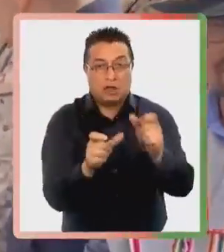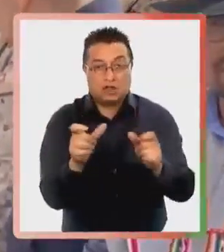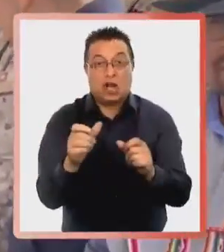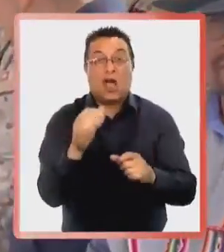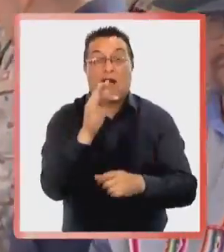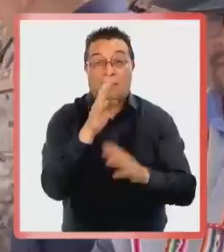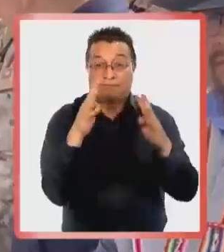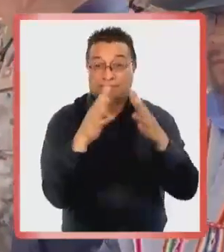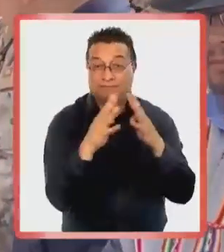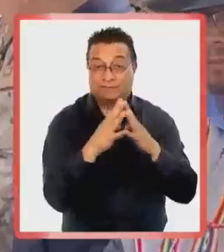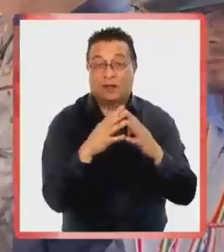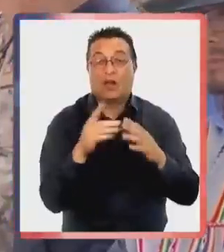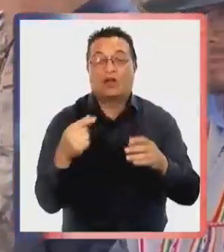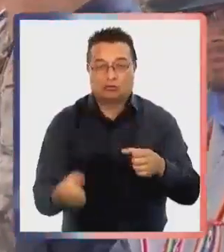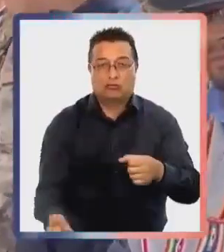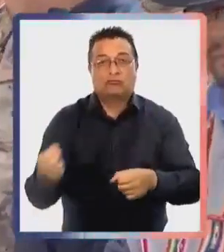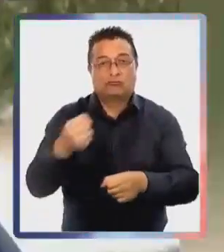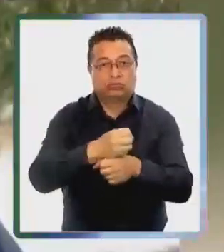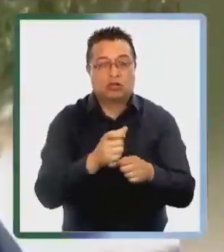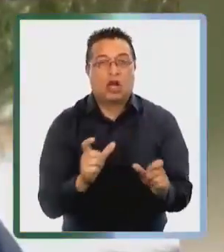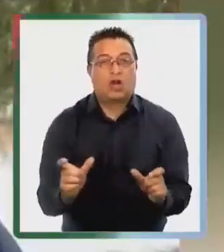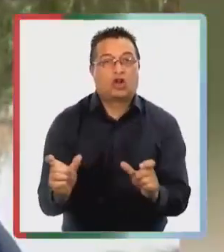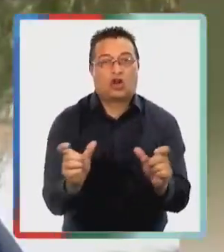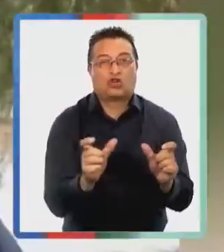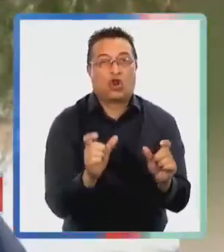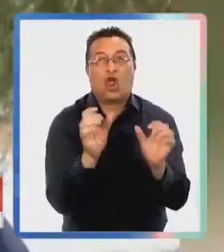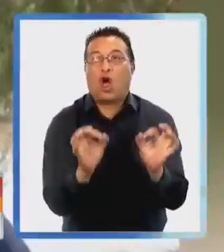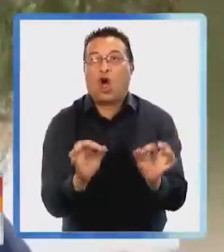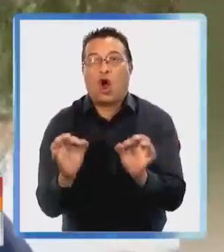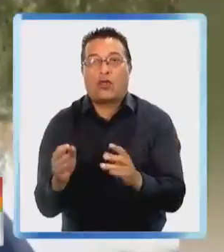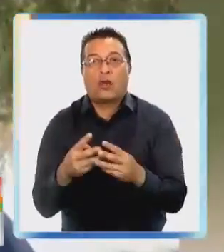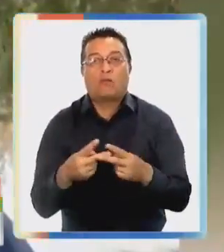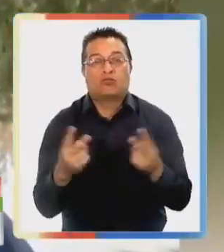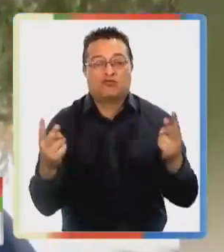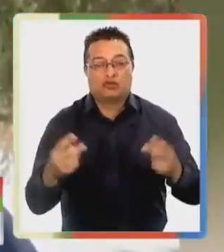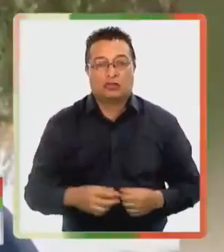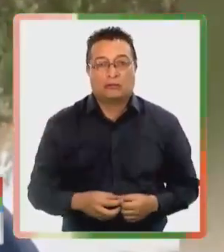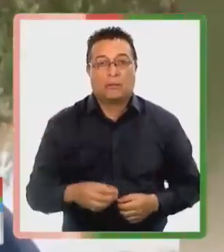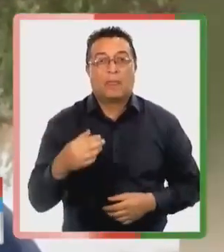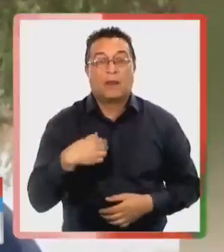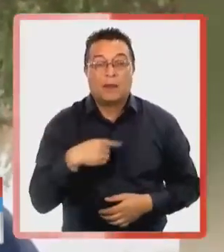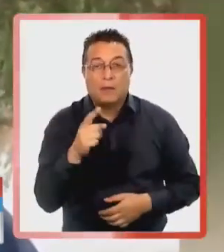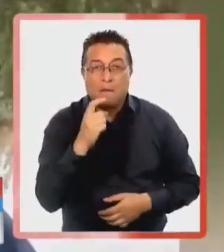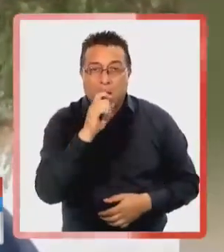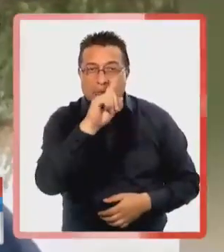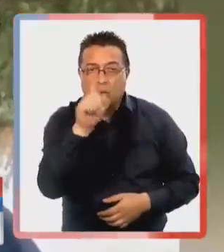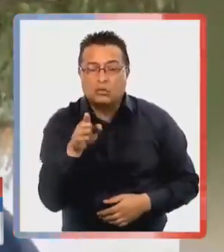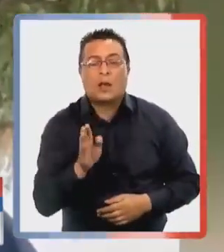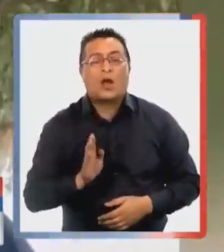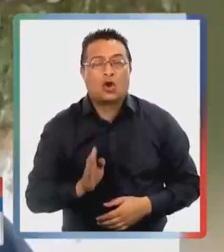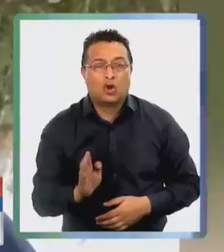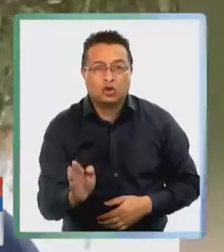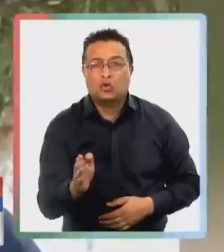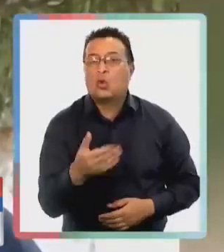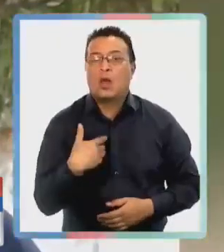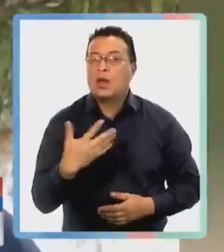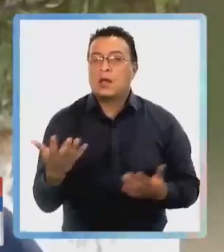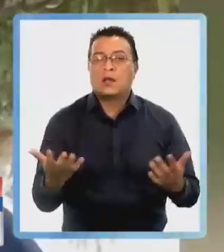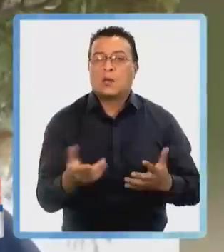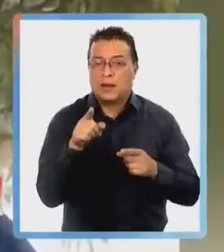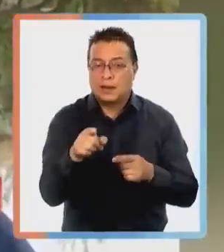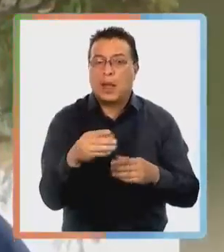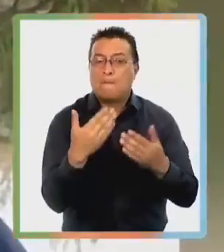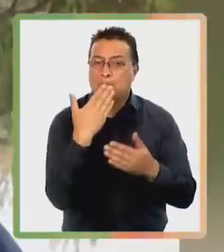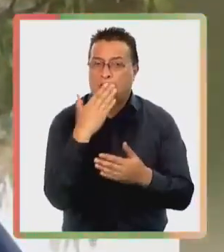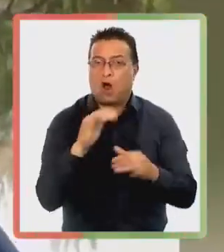orden público. La pregunta que sigue vigente es si este es el mejor medio para alcanzar ese objetivo, sobre todo